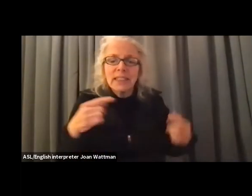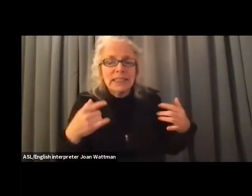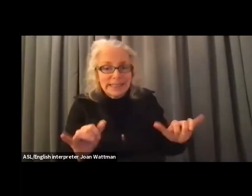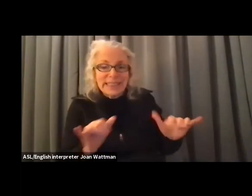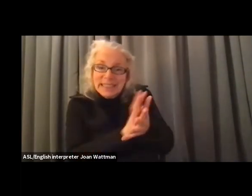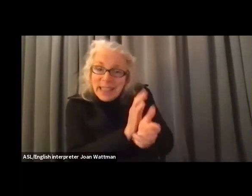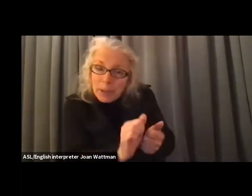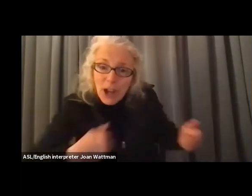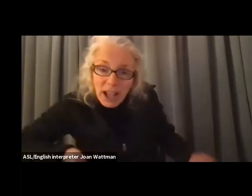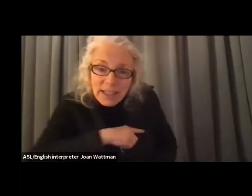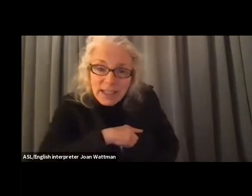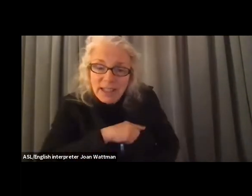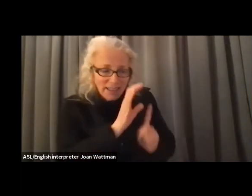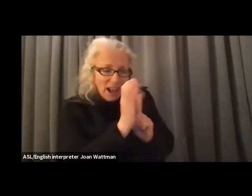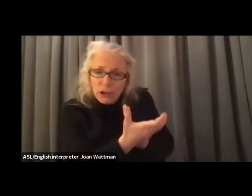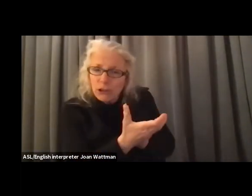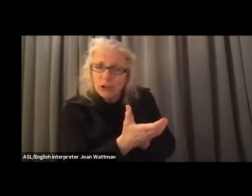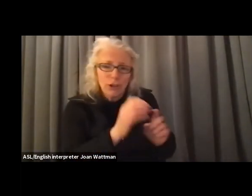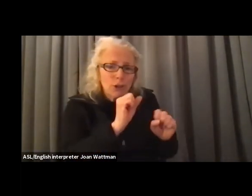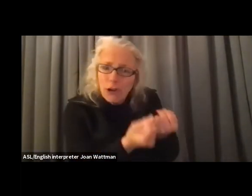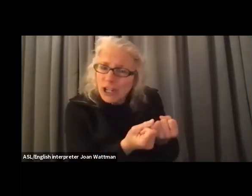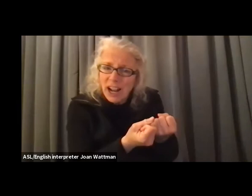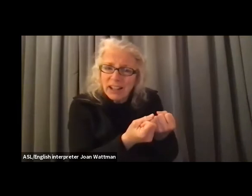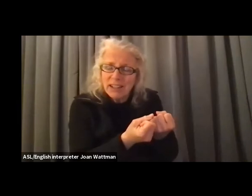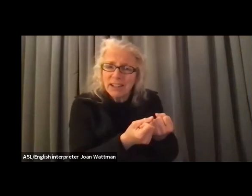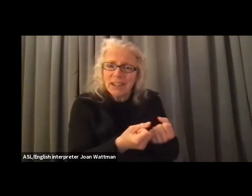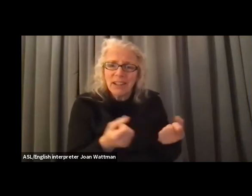Creo que es parte también de cómo